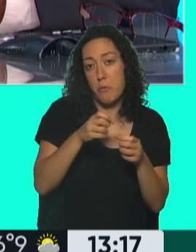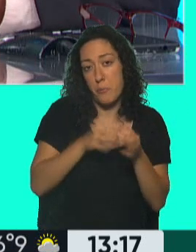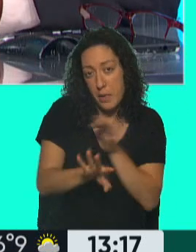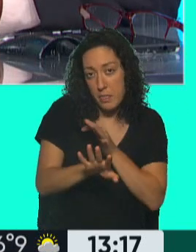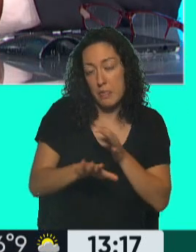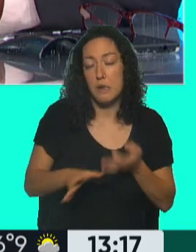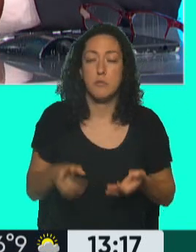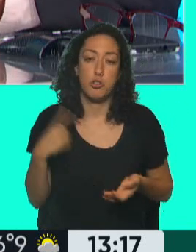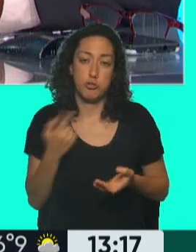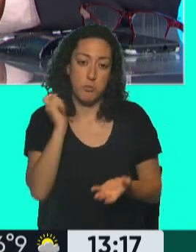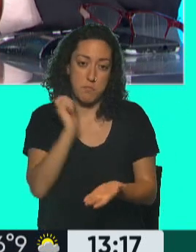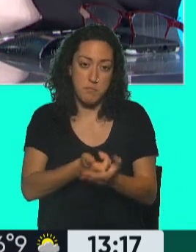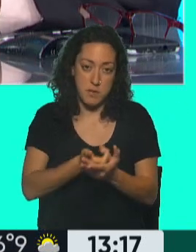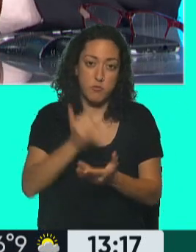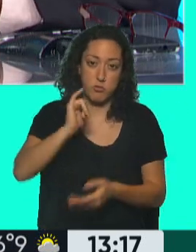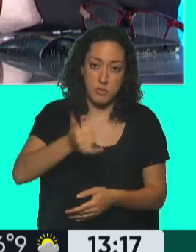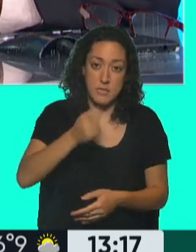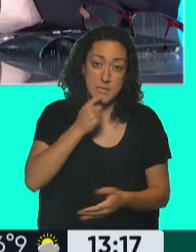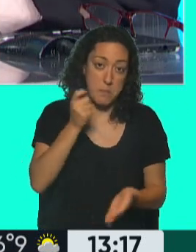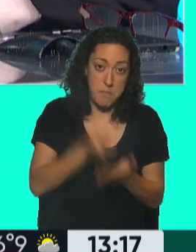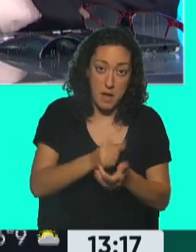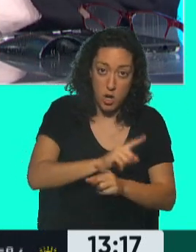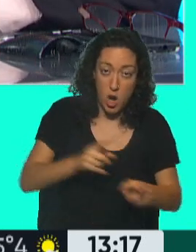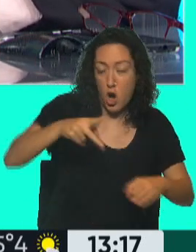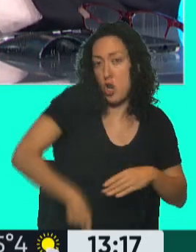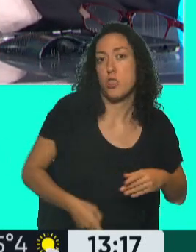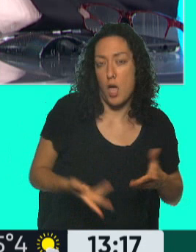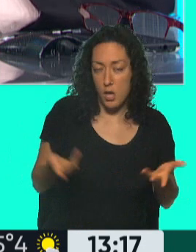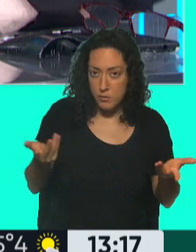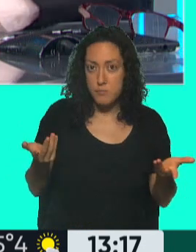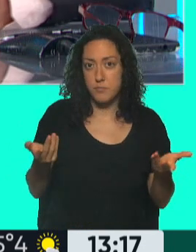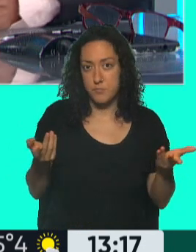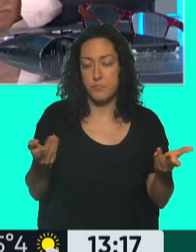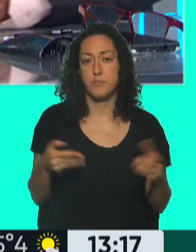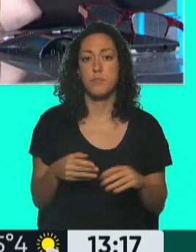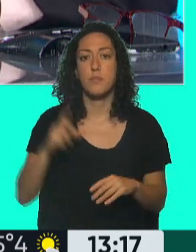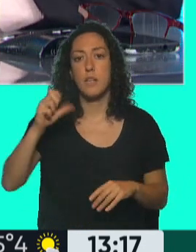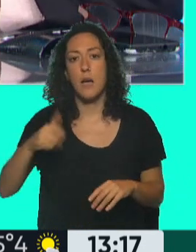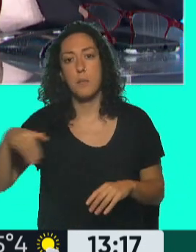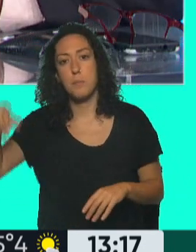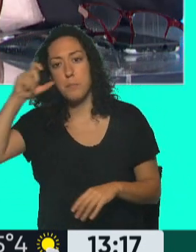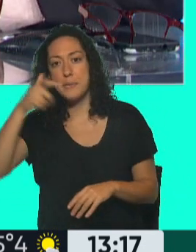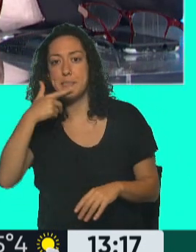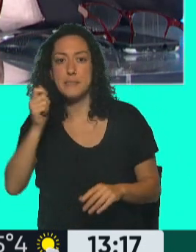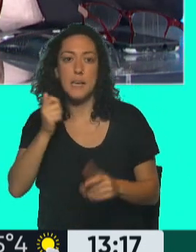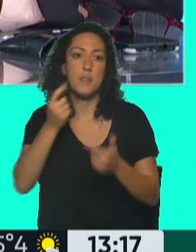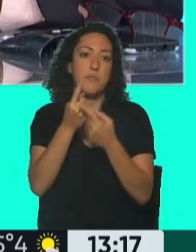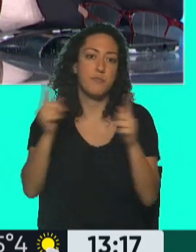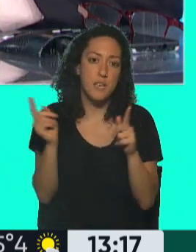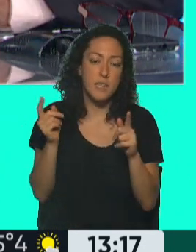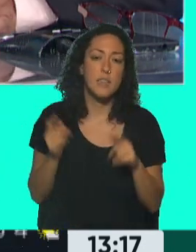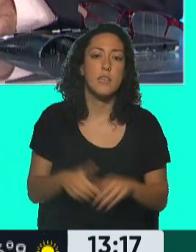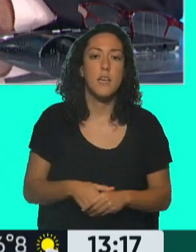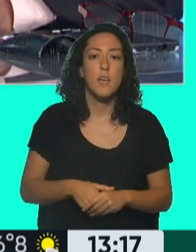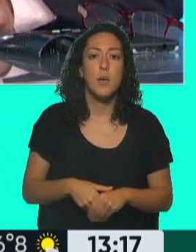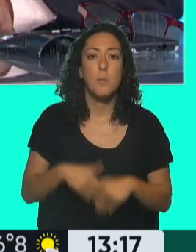te la venden que si no pagaste el servicio bueno la relación con esa era diferente se fue acumulando esa